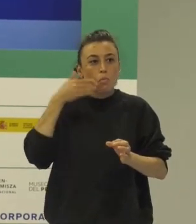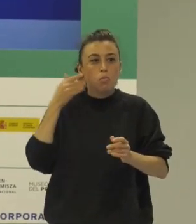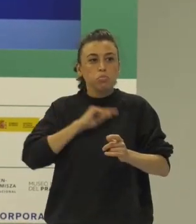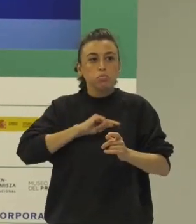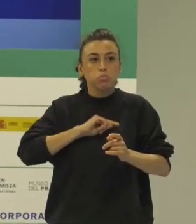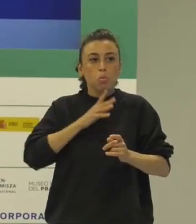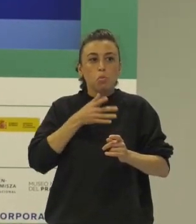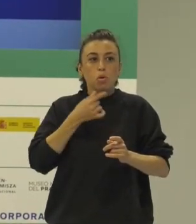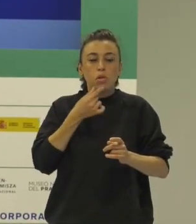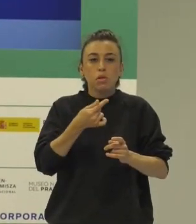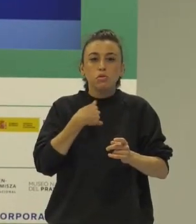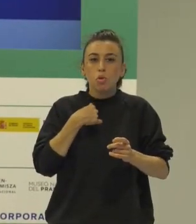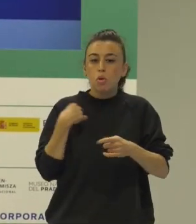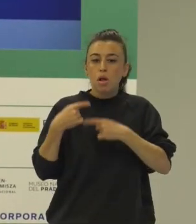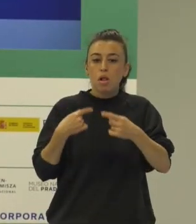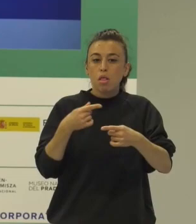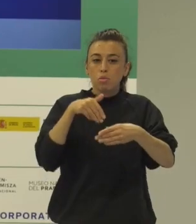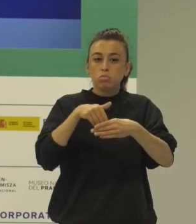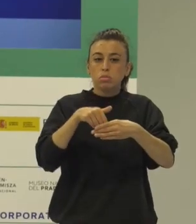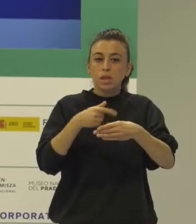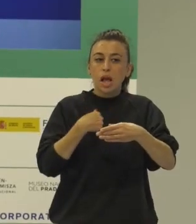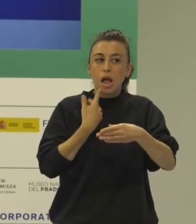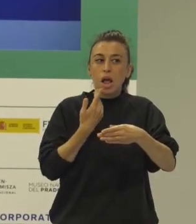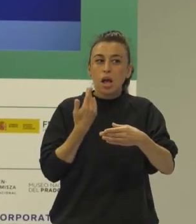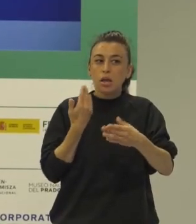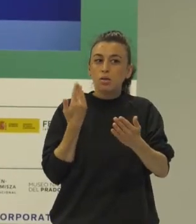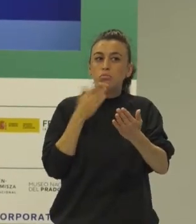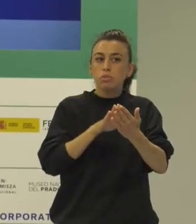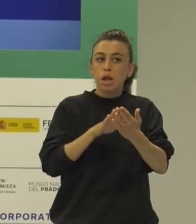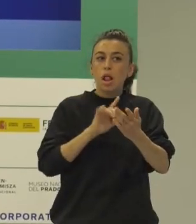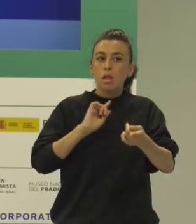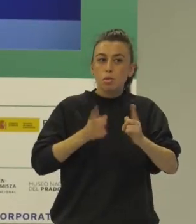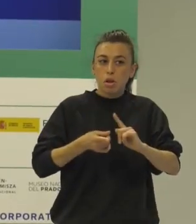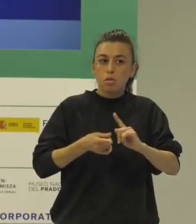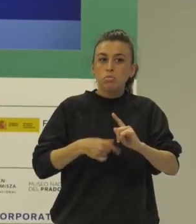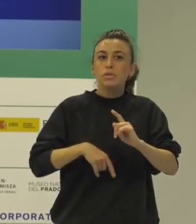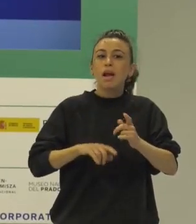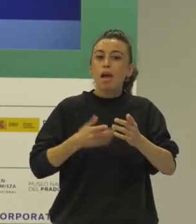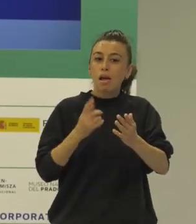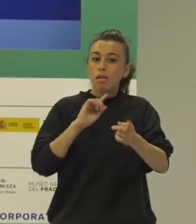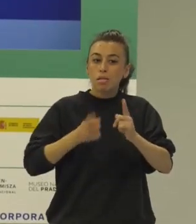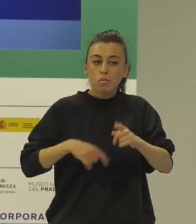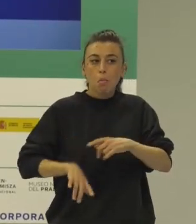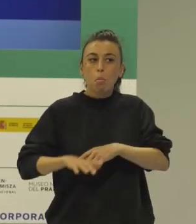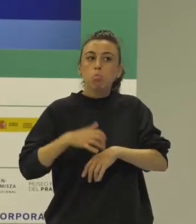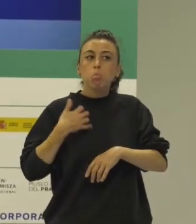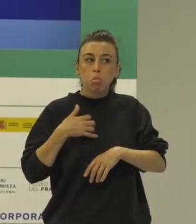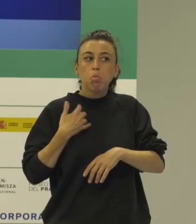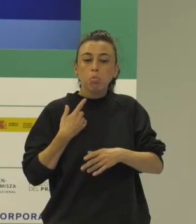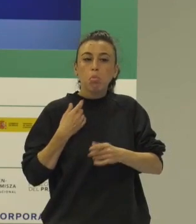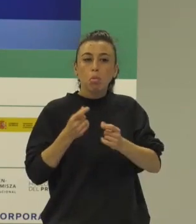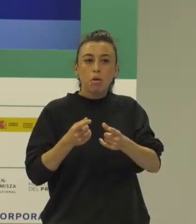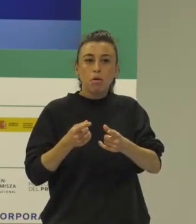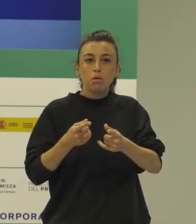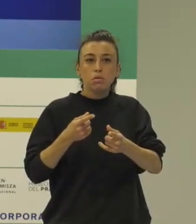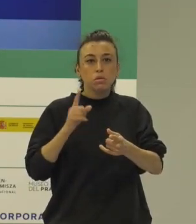generación que le pone cara a la dictadura, que le estorba la dictadura y que le ha demostrado que la